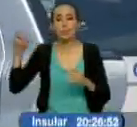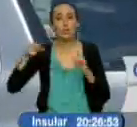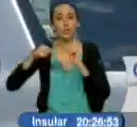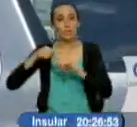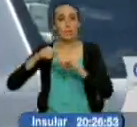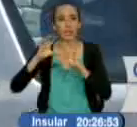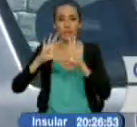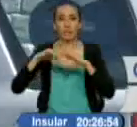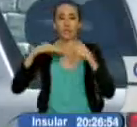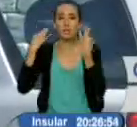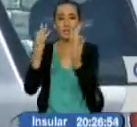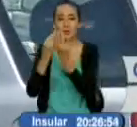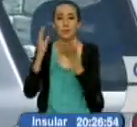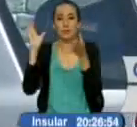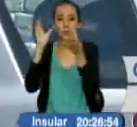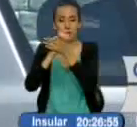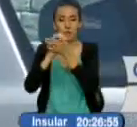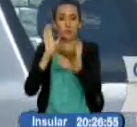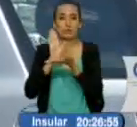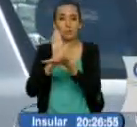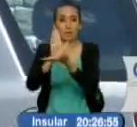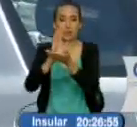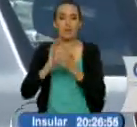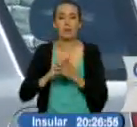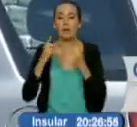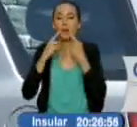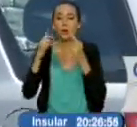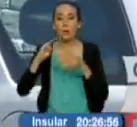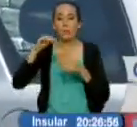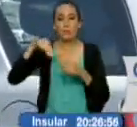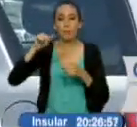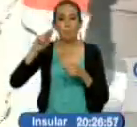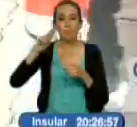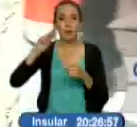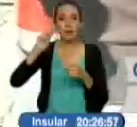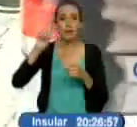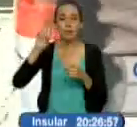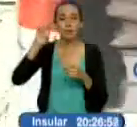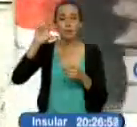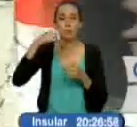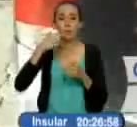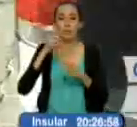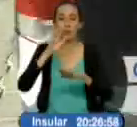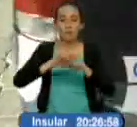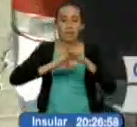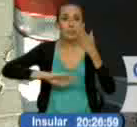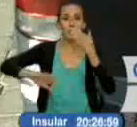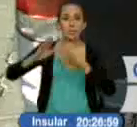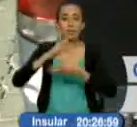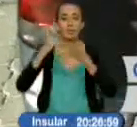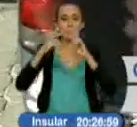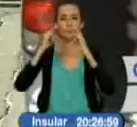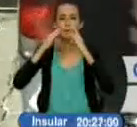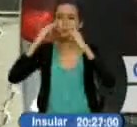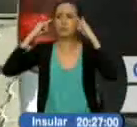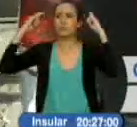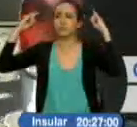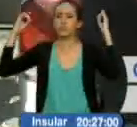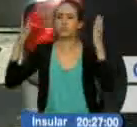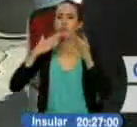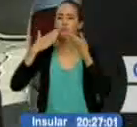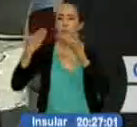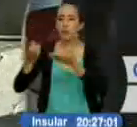de los familiares del esposo de María Sol L., Manuel E. y María E., a quienes se los vincula al delito de enriquecimiento privado